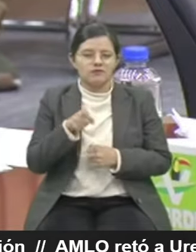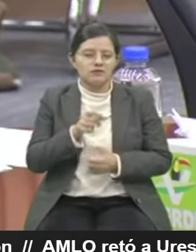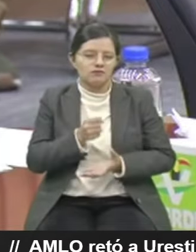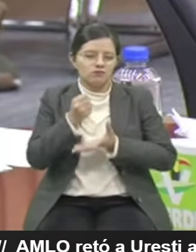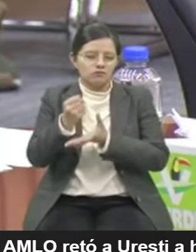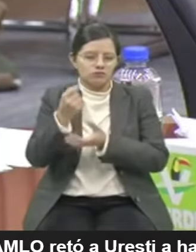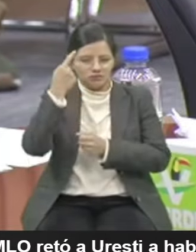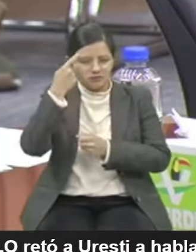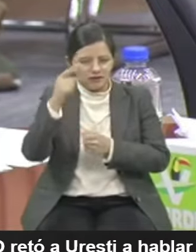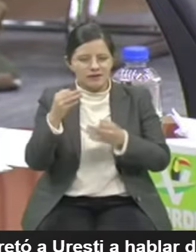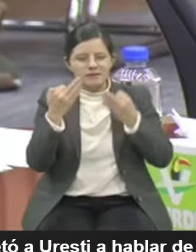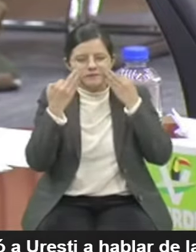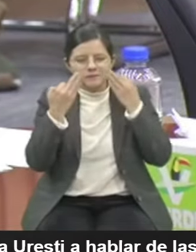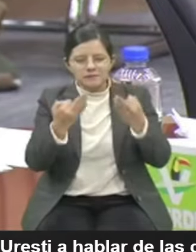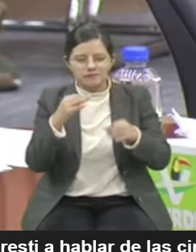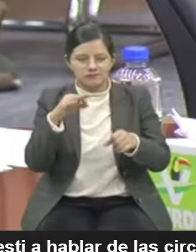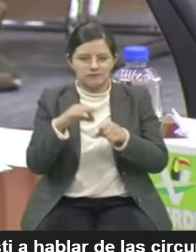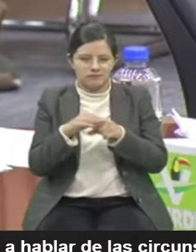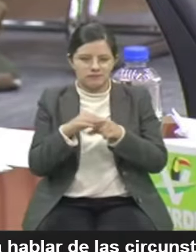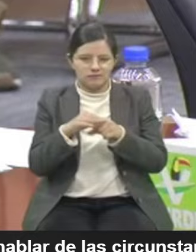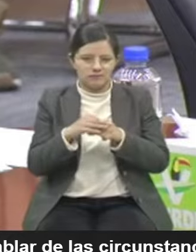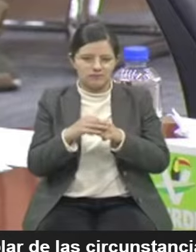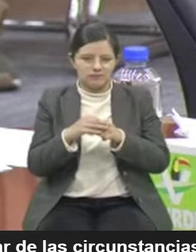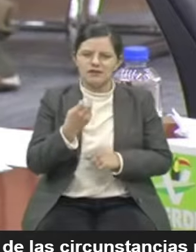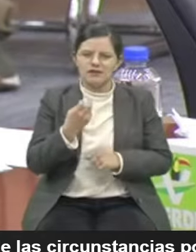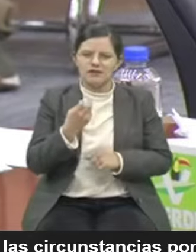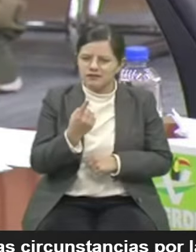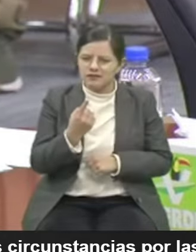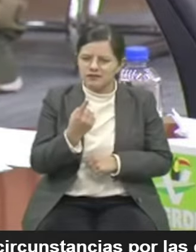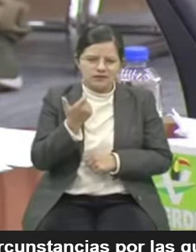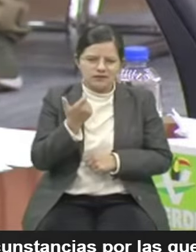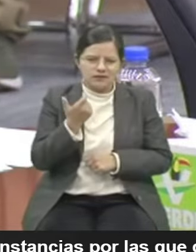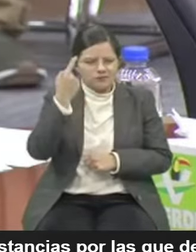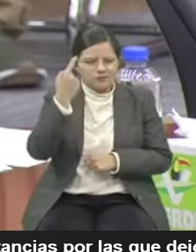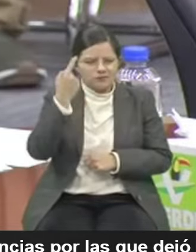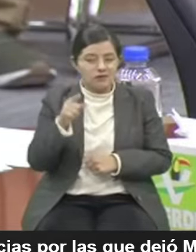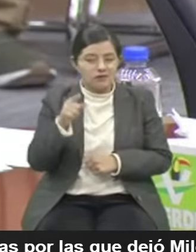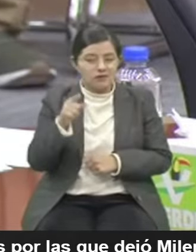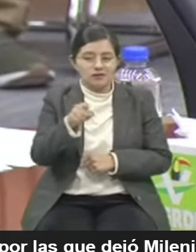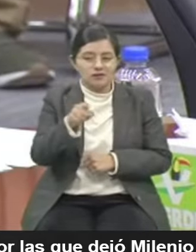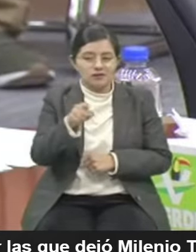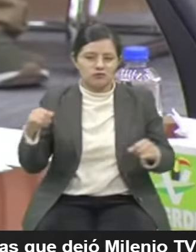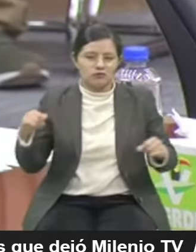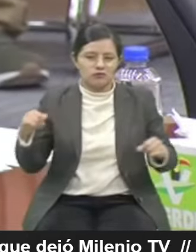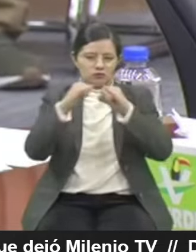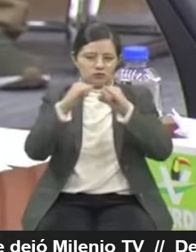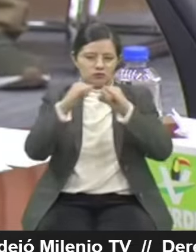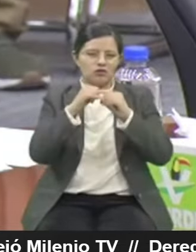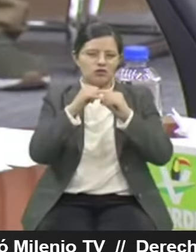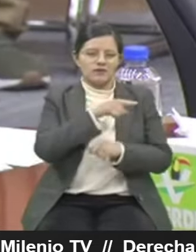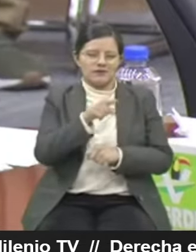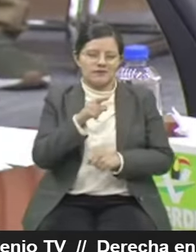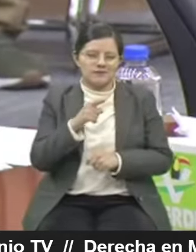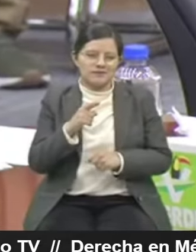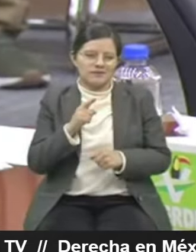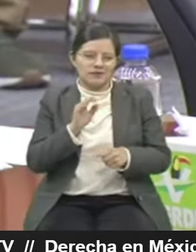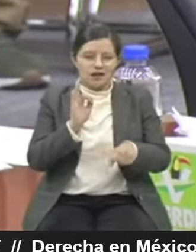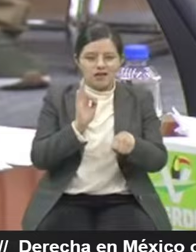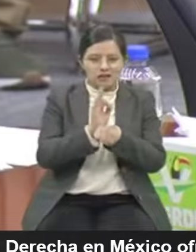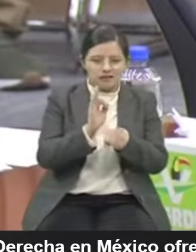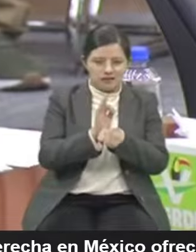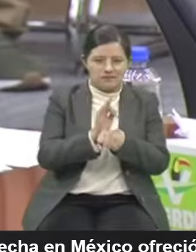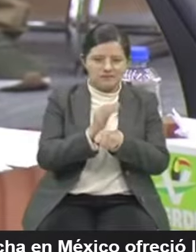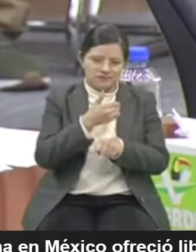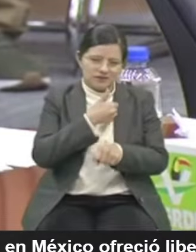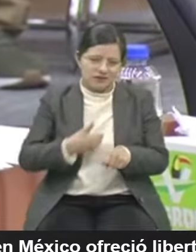electoral ese dinero era utilizado para que luego estos entes internacionales defendieran a Lorenzo lo acompañaran en el